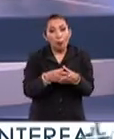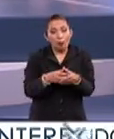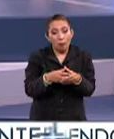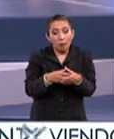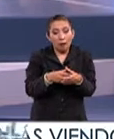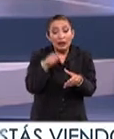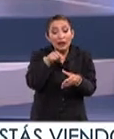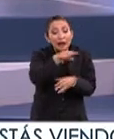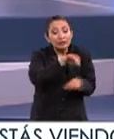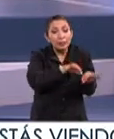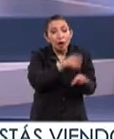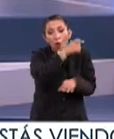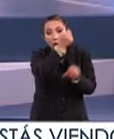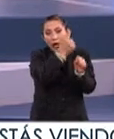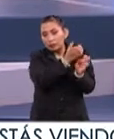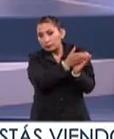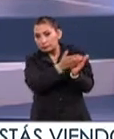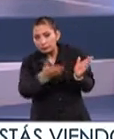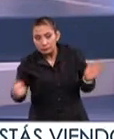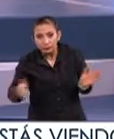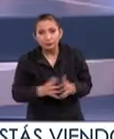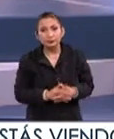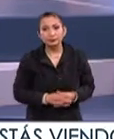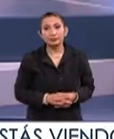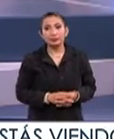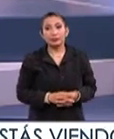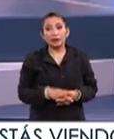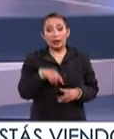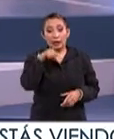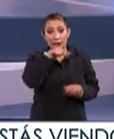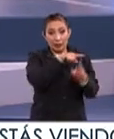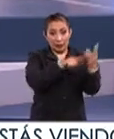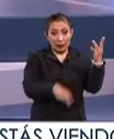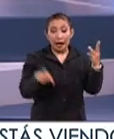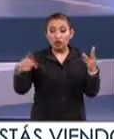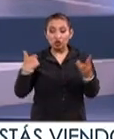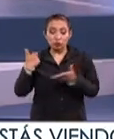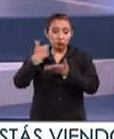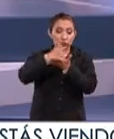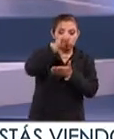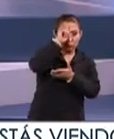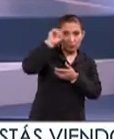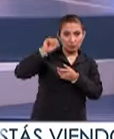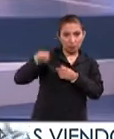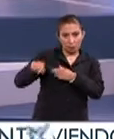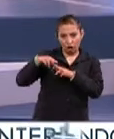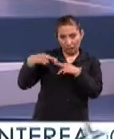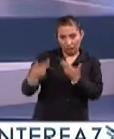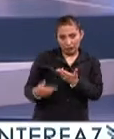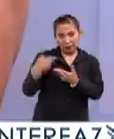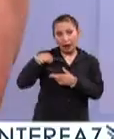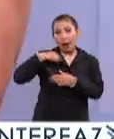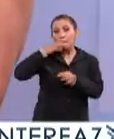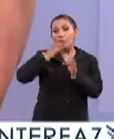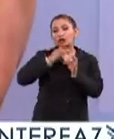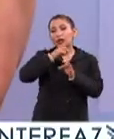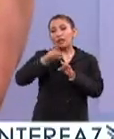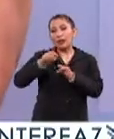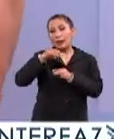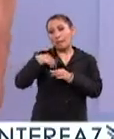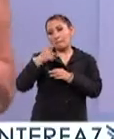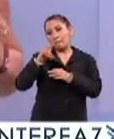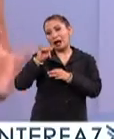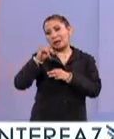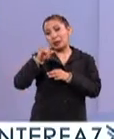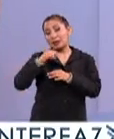que trabajen durante todo el año. Van a estar asesorados por la propia revista Punto de Partida, pero